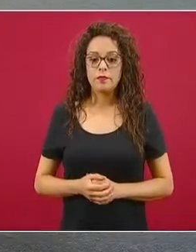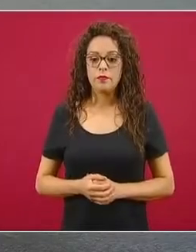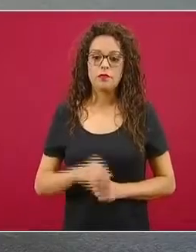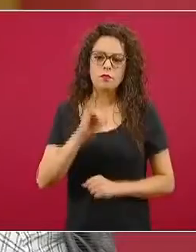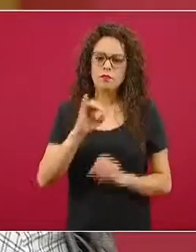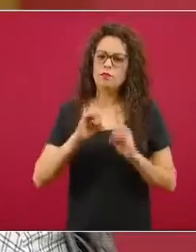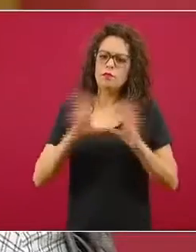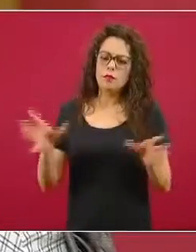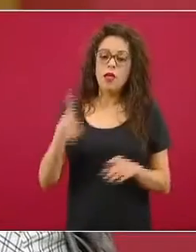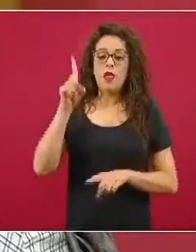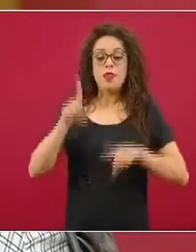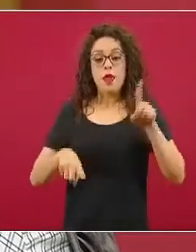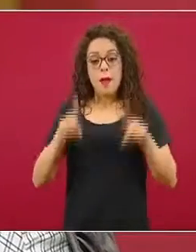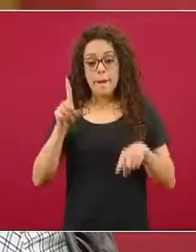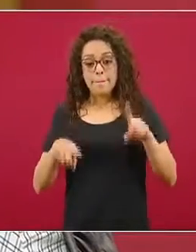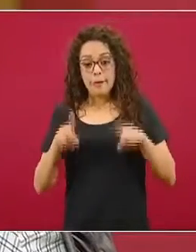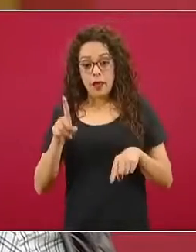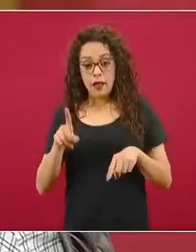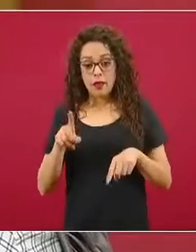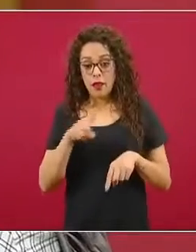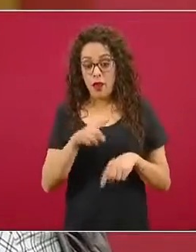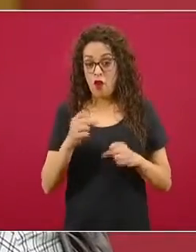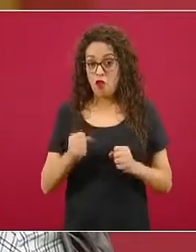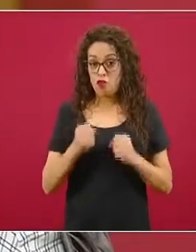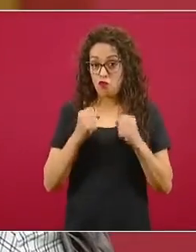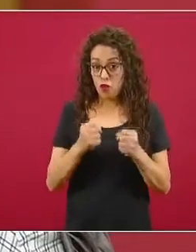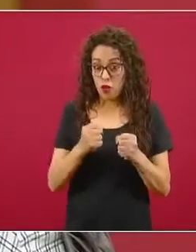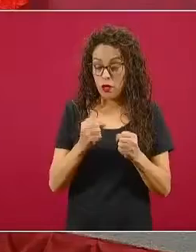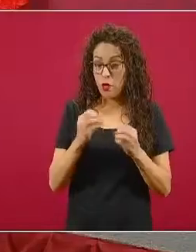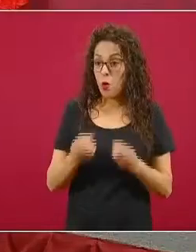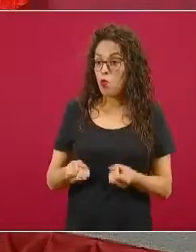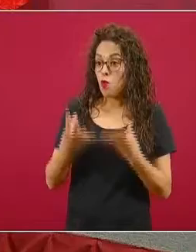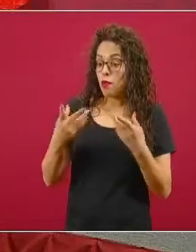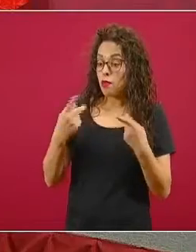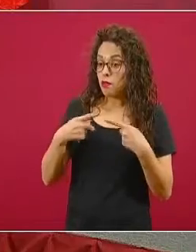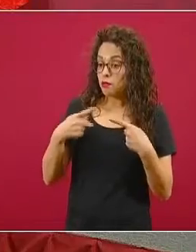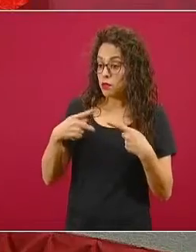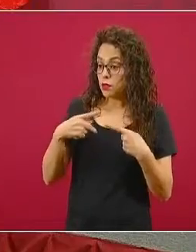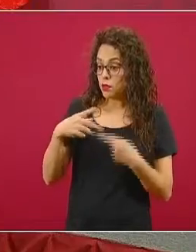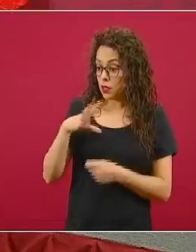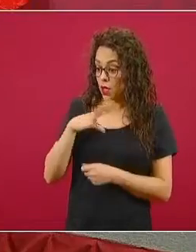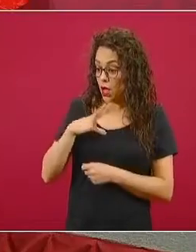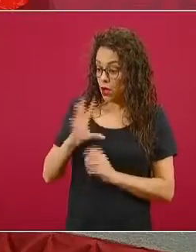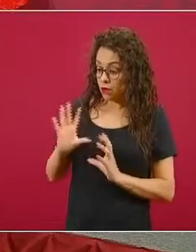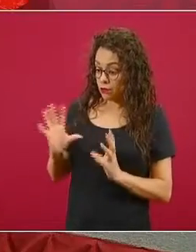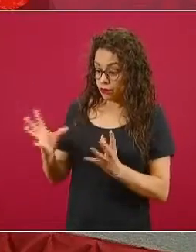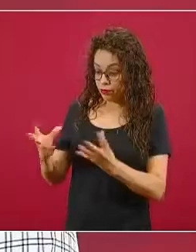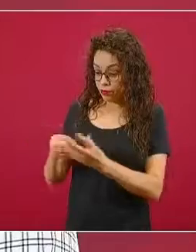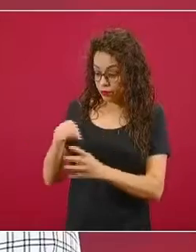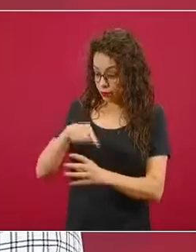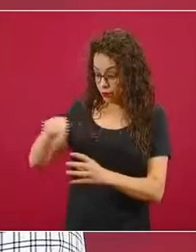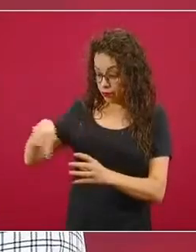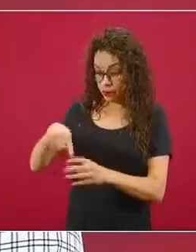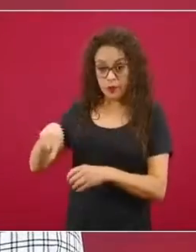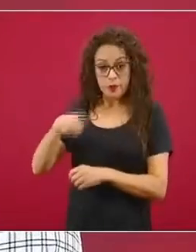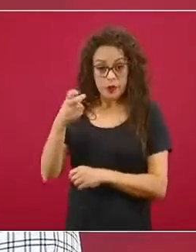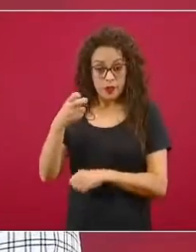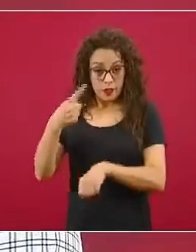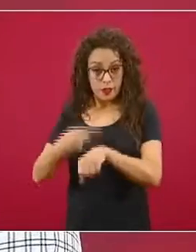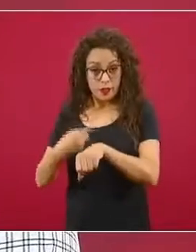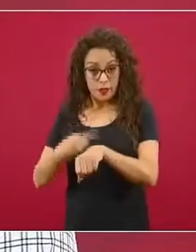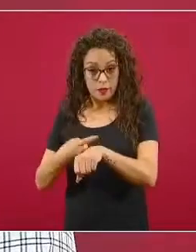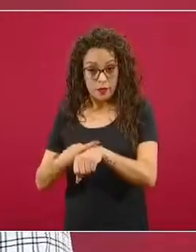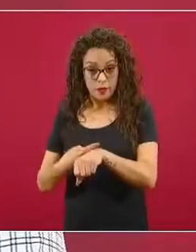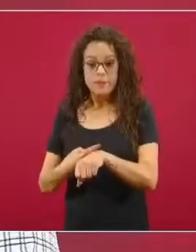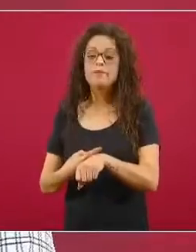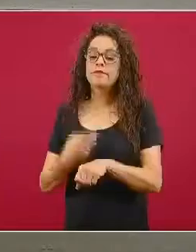Lógicamente, dependiendo de la magnitud del brote, es decir, de la cantidad de personas que integran el mismo y por lo tanto de la magnitud